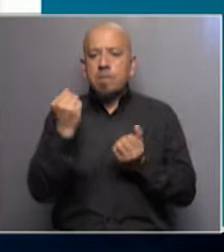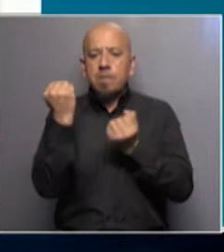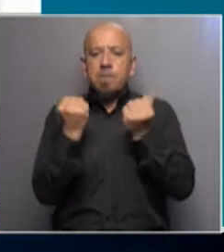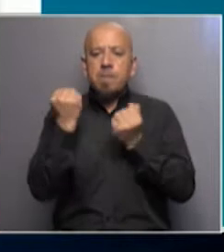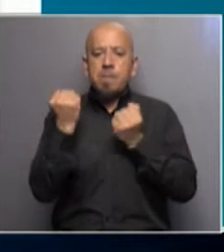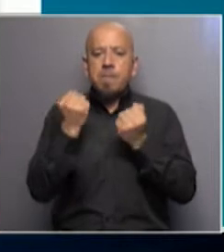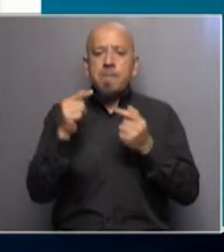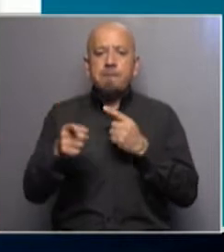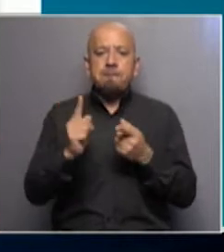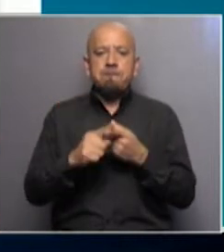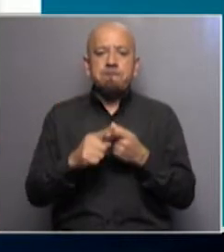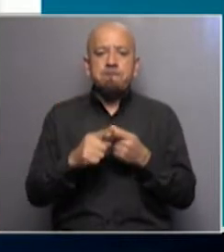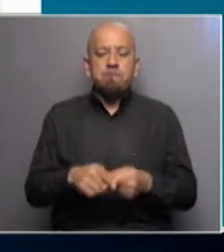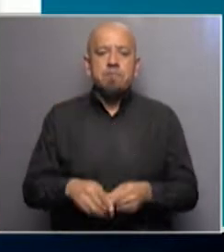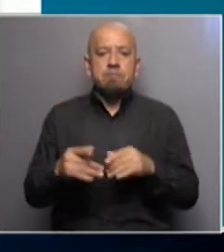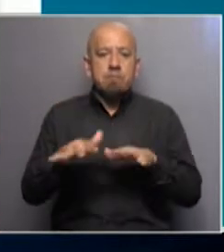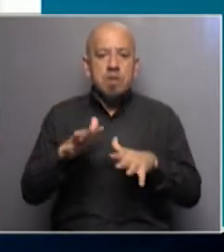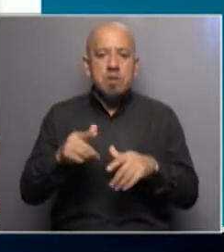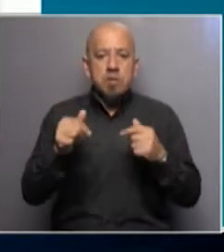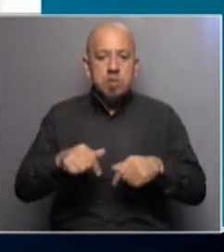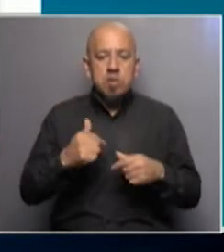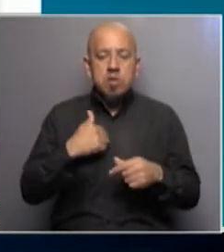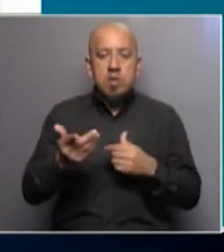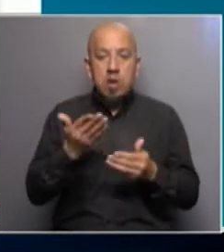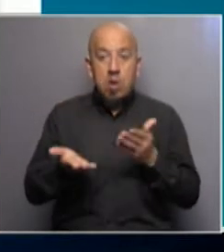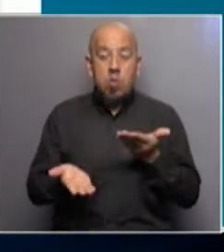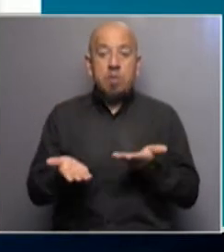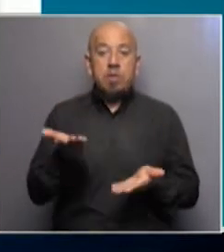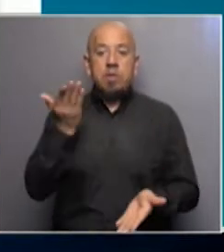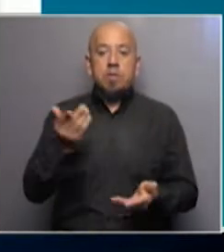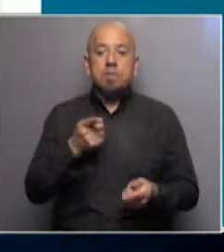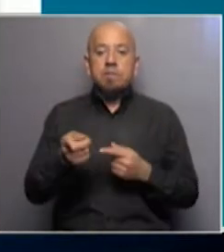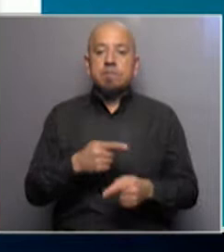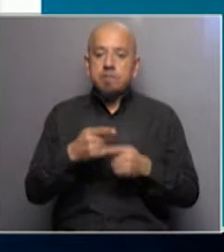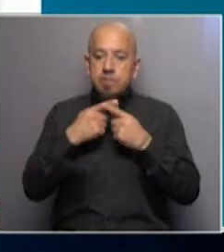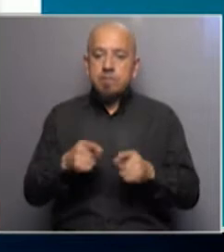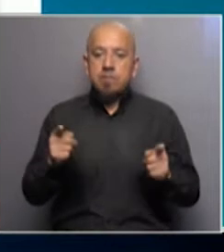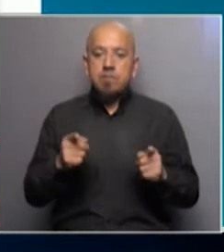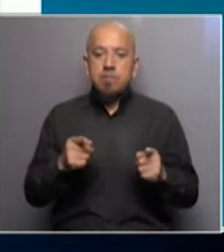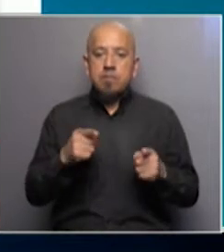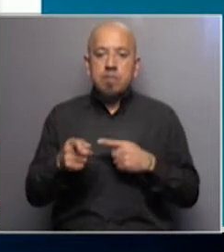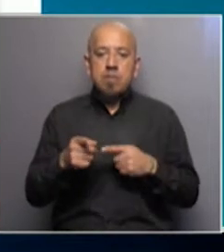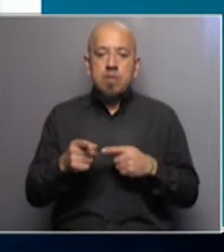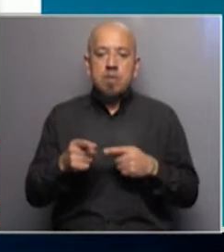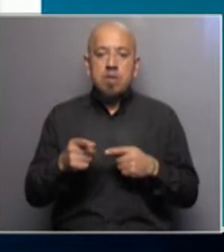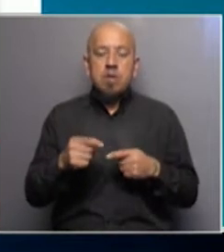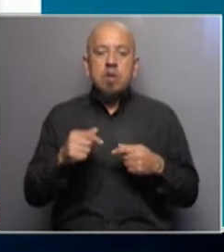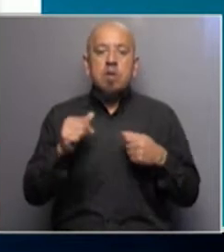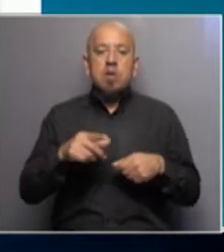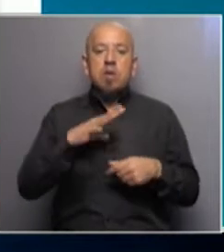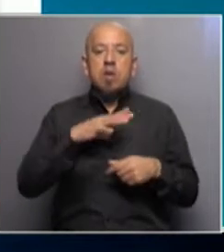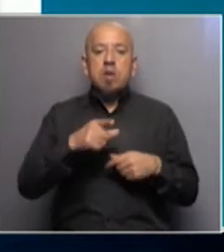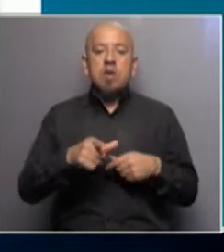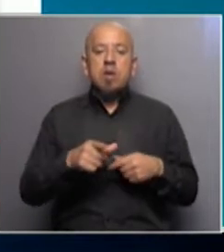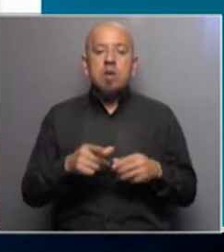particular las economías que son parecidas a la nuestra, está aumentando. O sea, a contrapelo de lo que está sucediendo acá. Y lo que tenemos en el